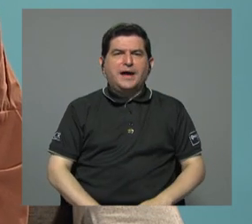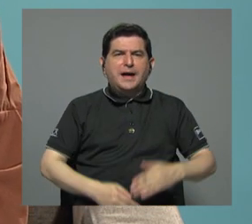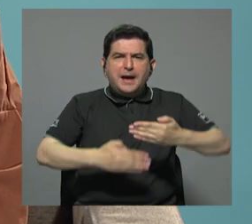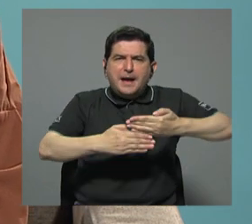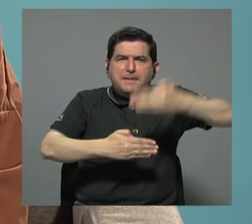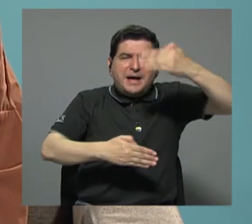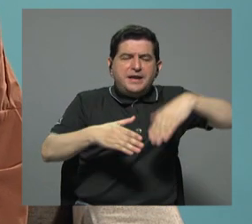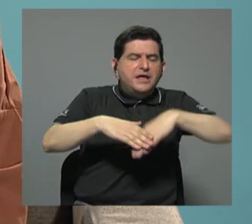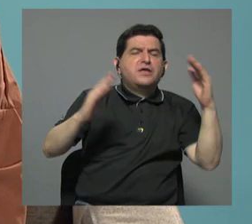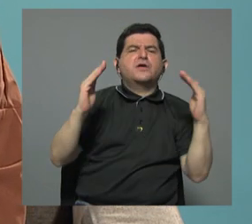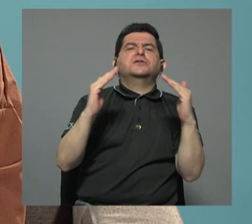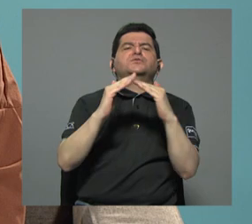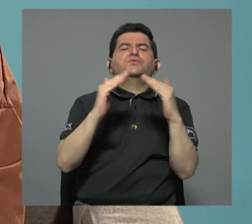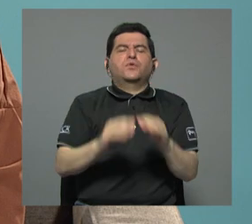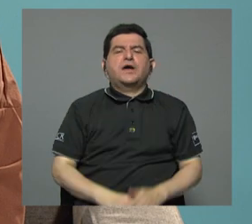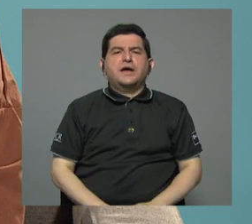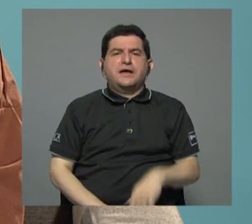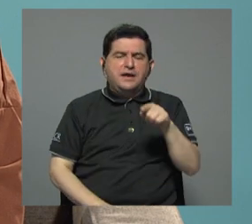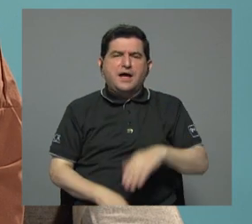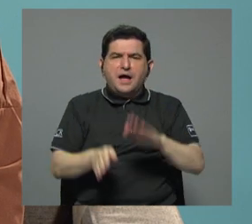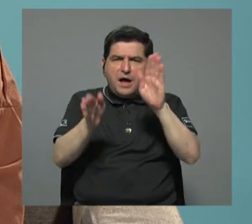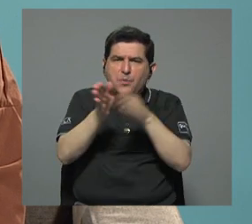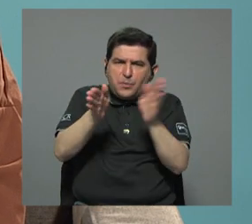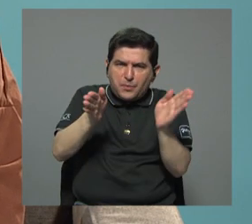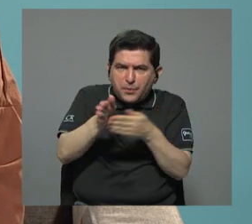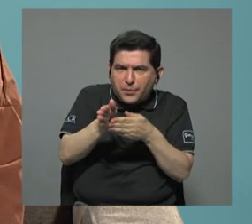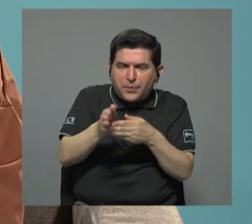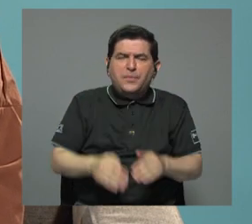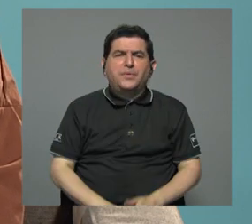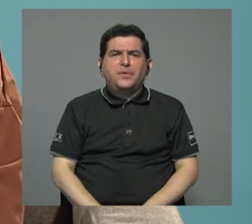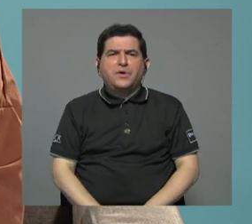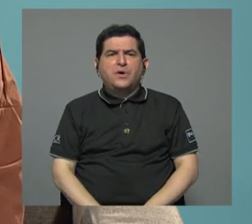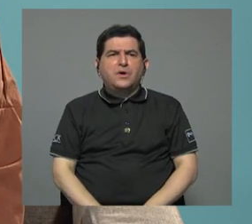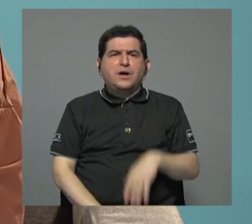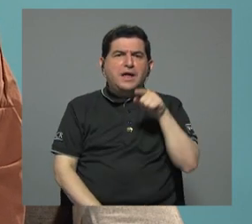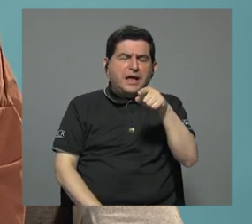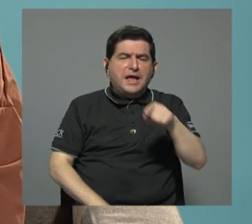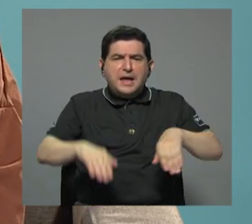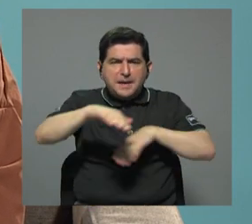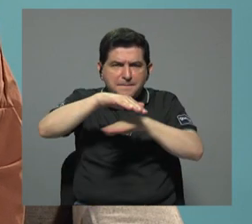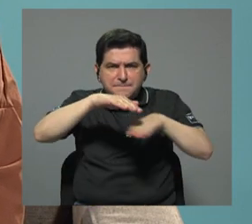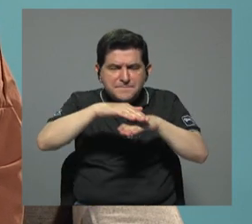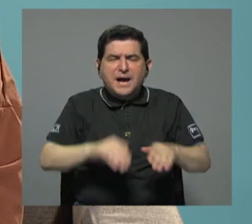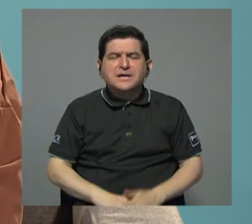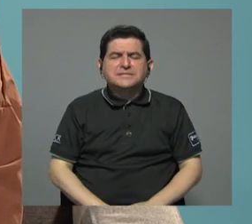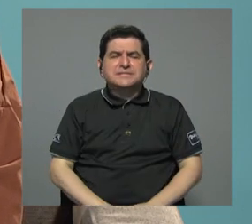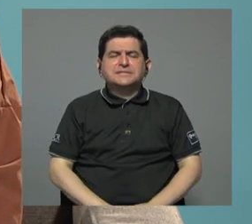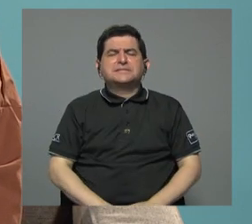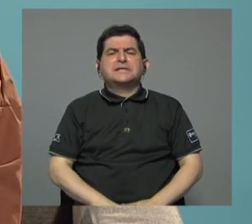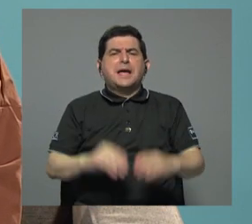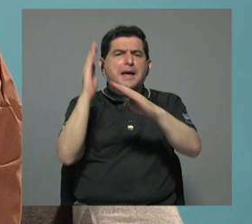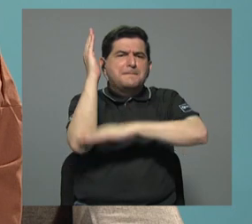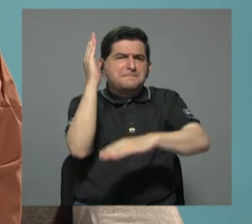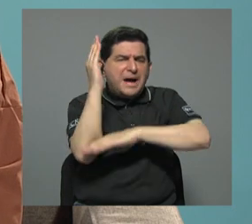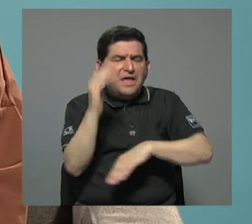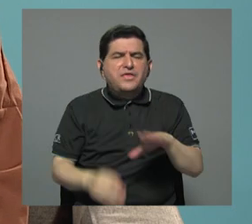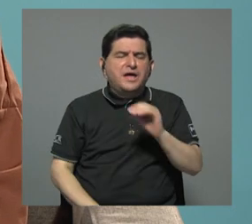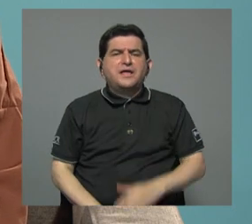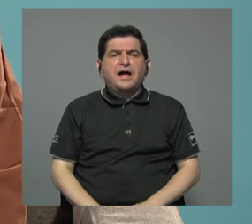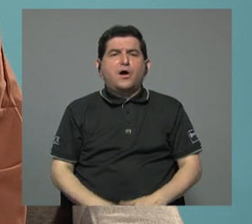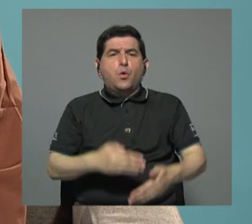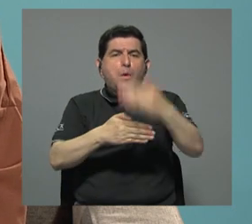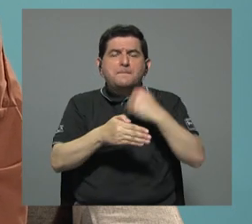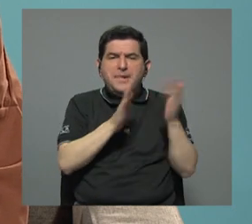exteriores de mi casa son de blog o ladrillos de cemento en la base y madera arriba de madera prefabricadas